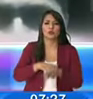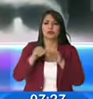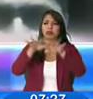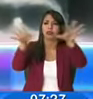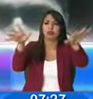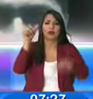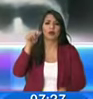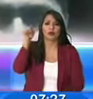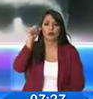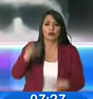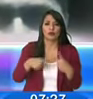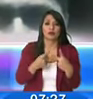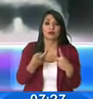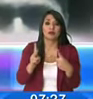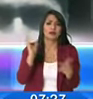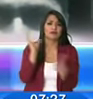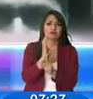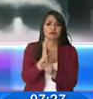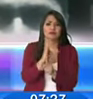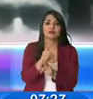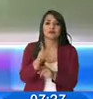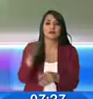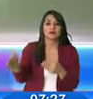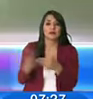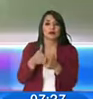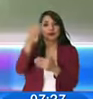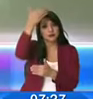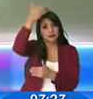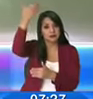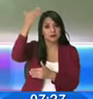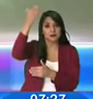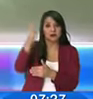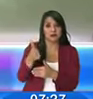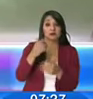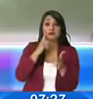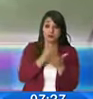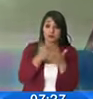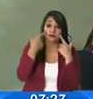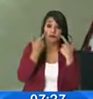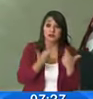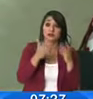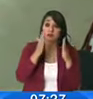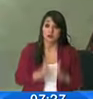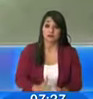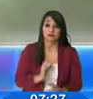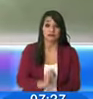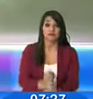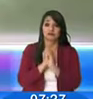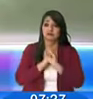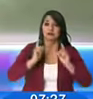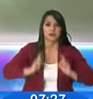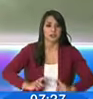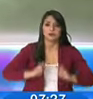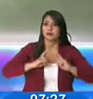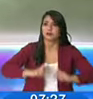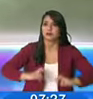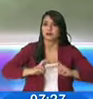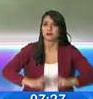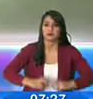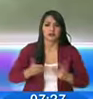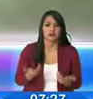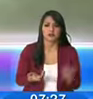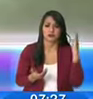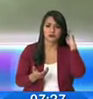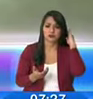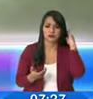también se suman a las críticas en contra de Serrano. Que el fiscal tiene la obligación, obviamente, de investigar,